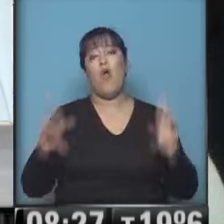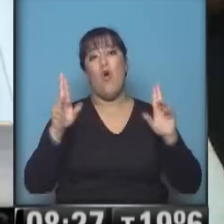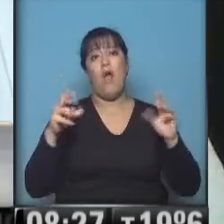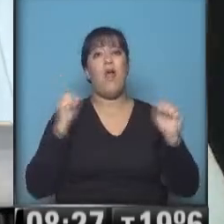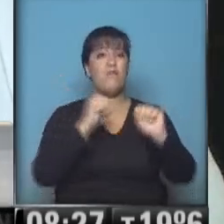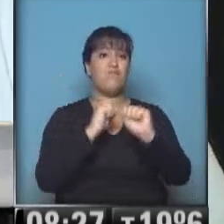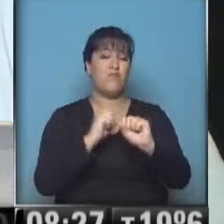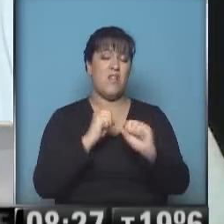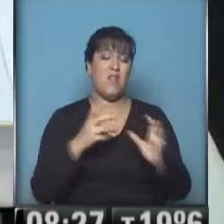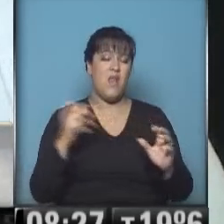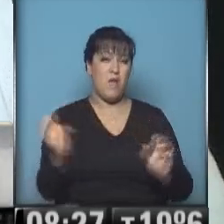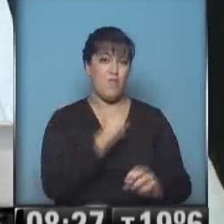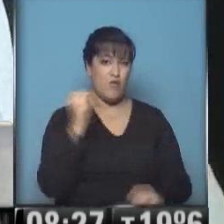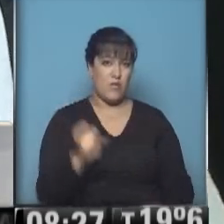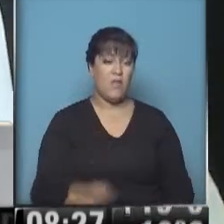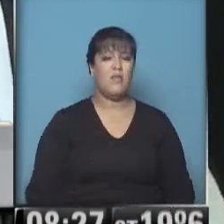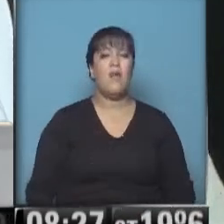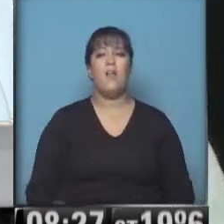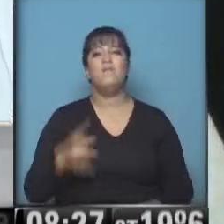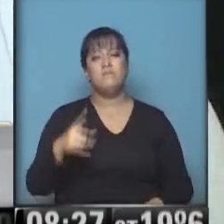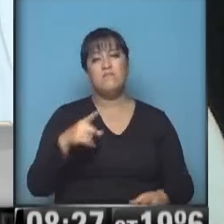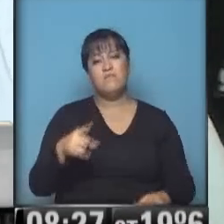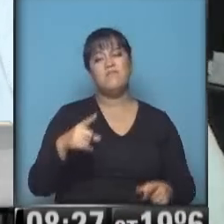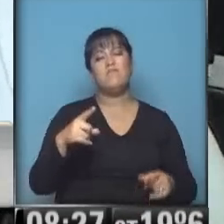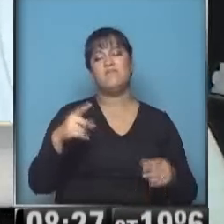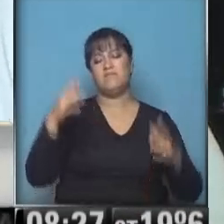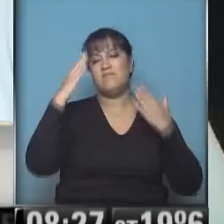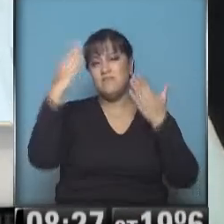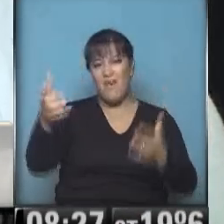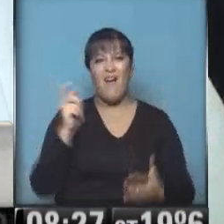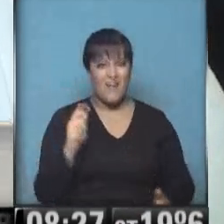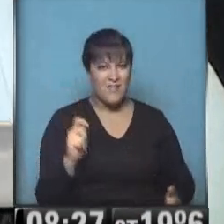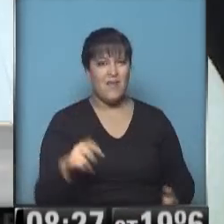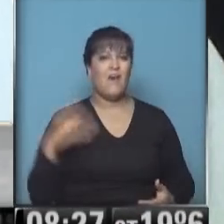así que ven. Bueno, ¿a quién dedicás este triunfo? No, a la